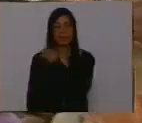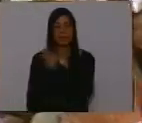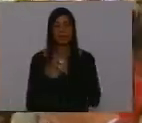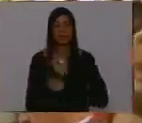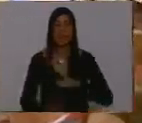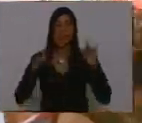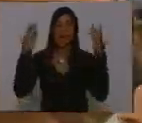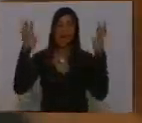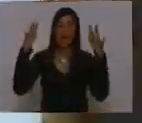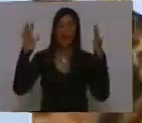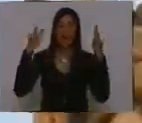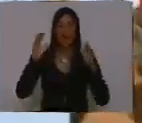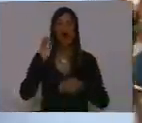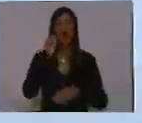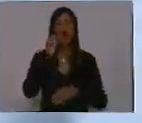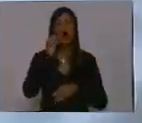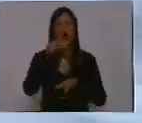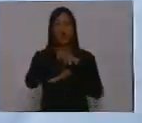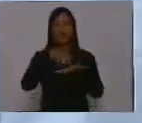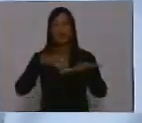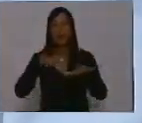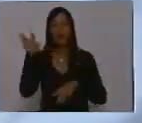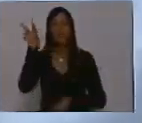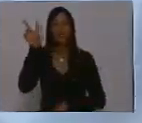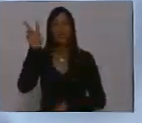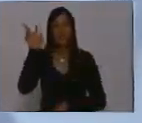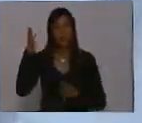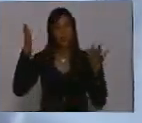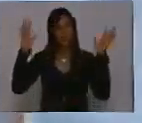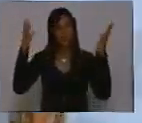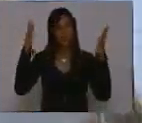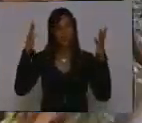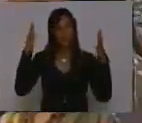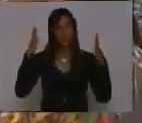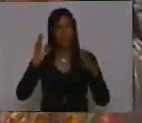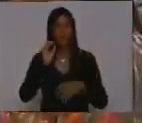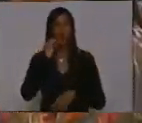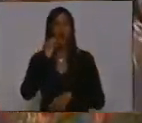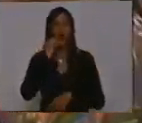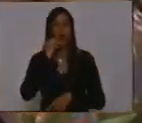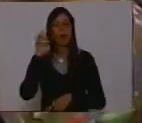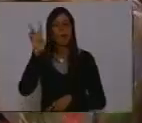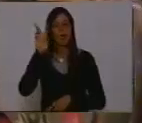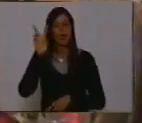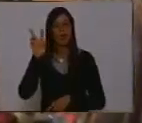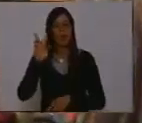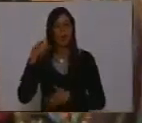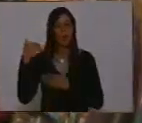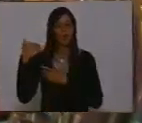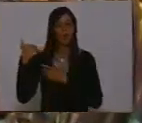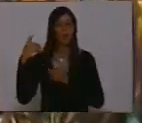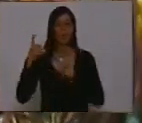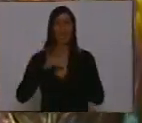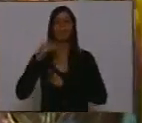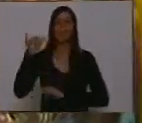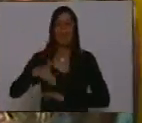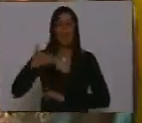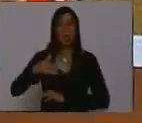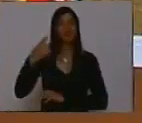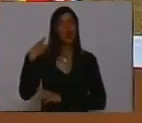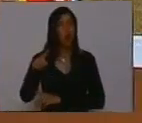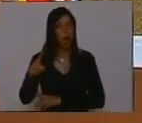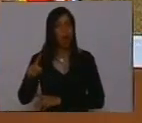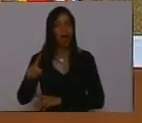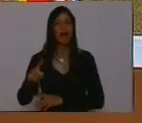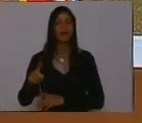Un aplauso para la juventud venezolana. La juventud que tendrá sus derechos garantizados en